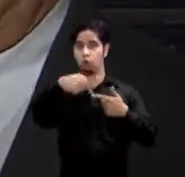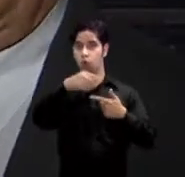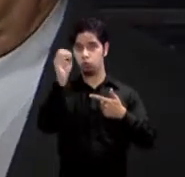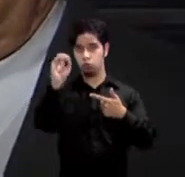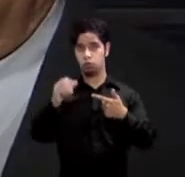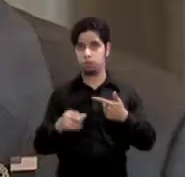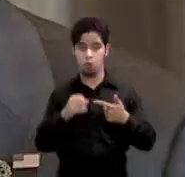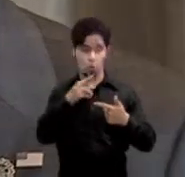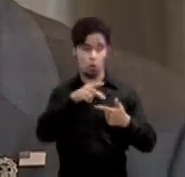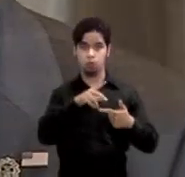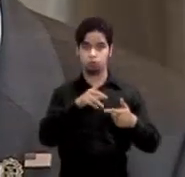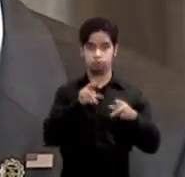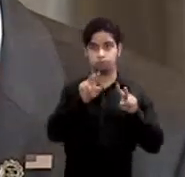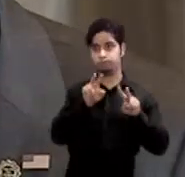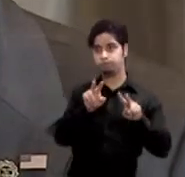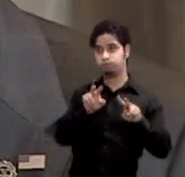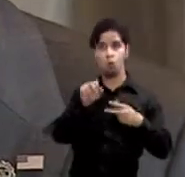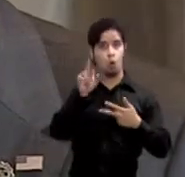se inserta.